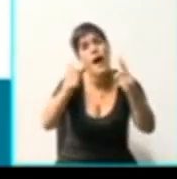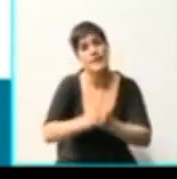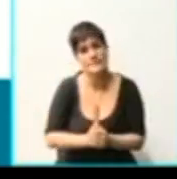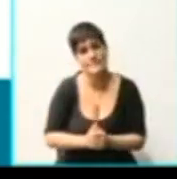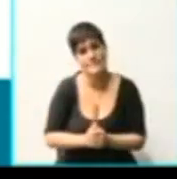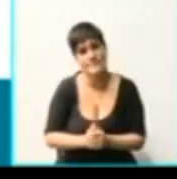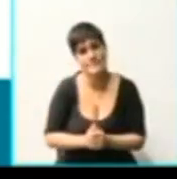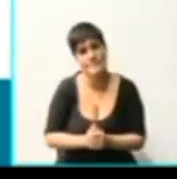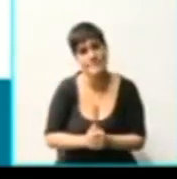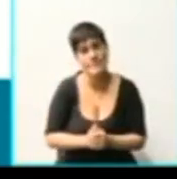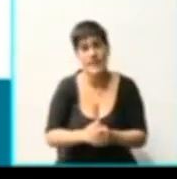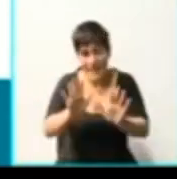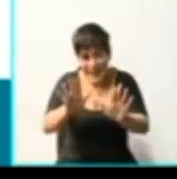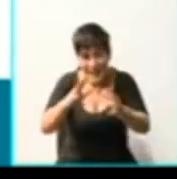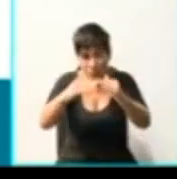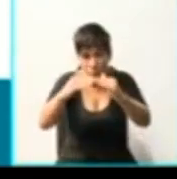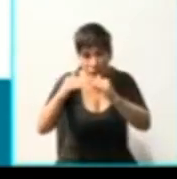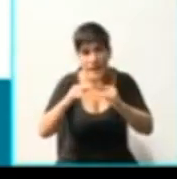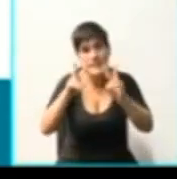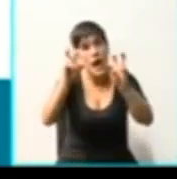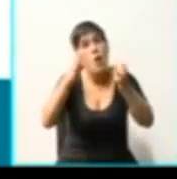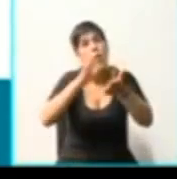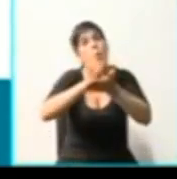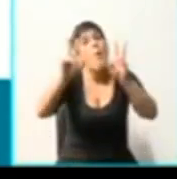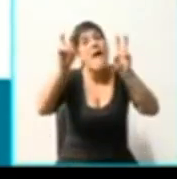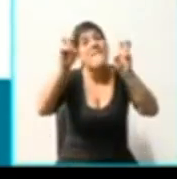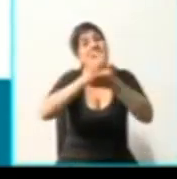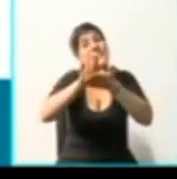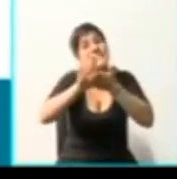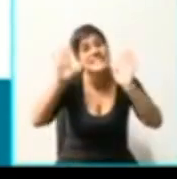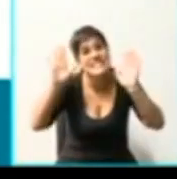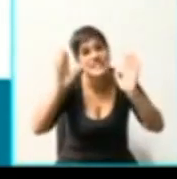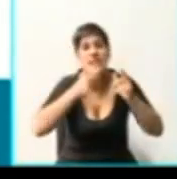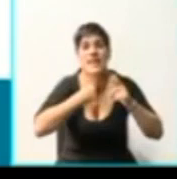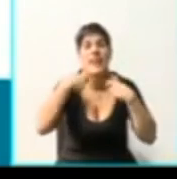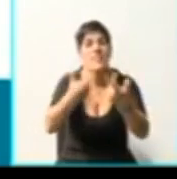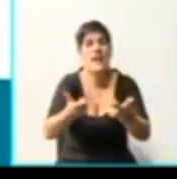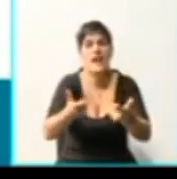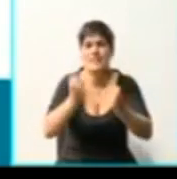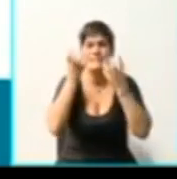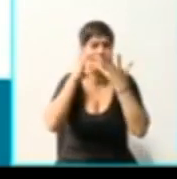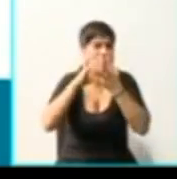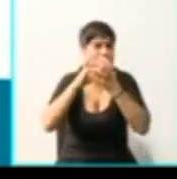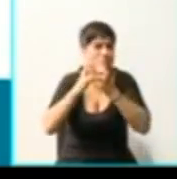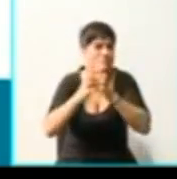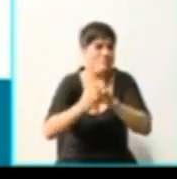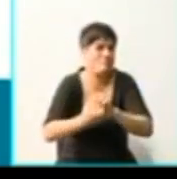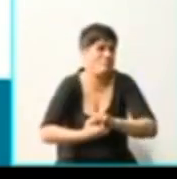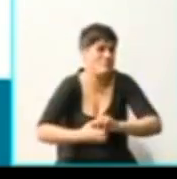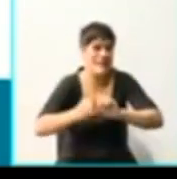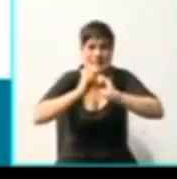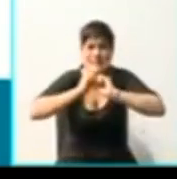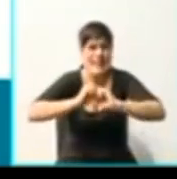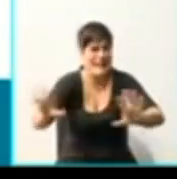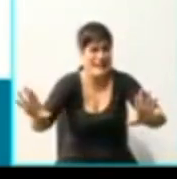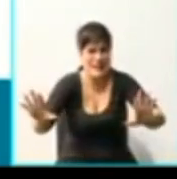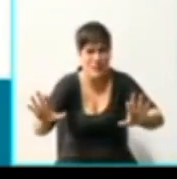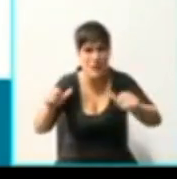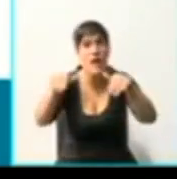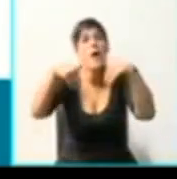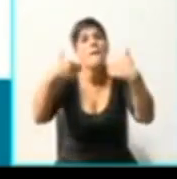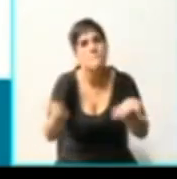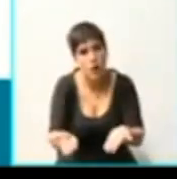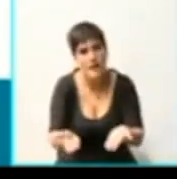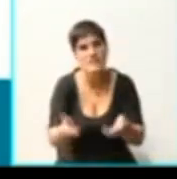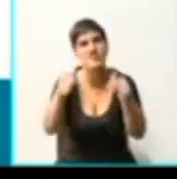Es tal la precariedad de las viviendas que construyen para estos vecinos del barrio Carlos Mujica, que